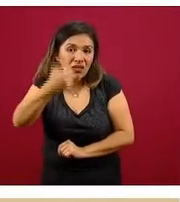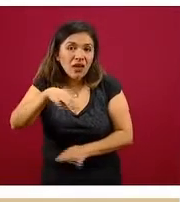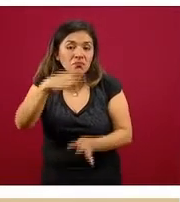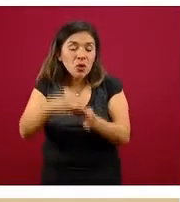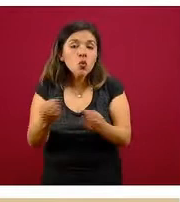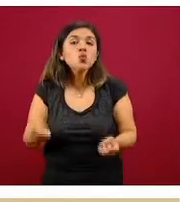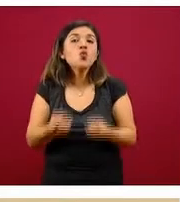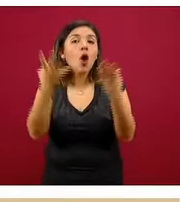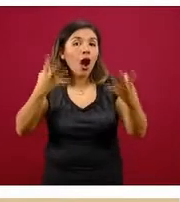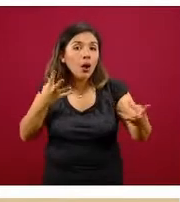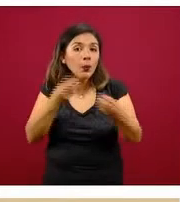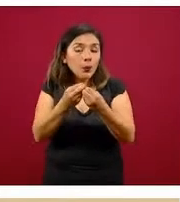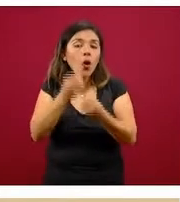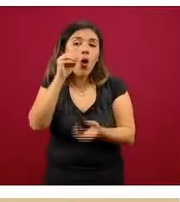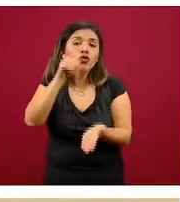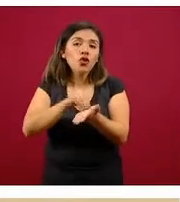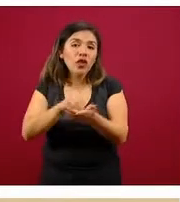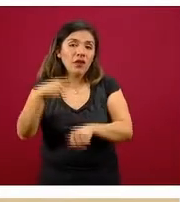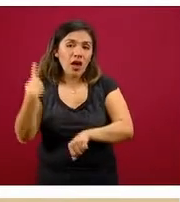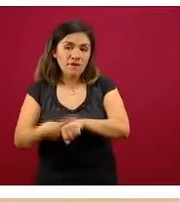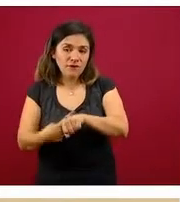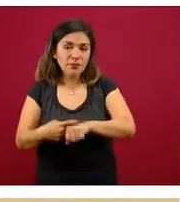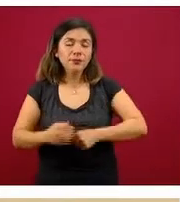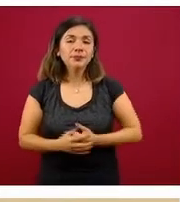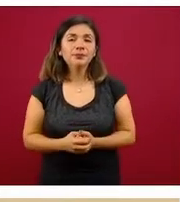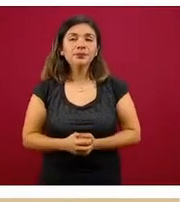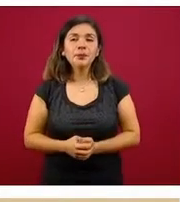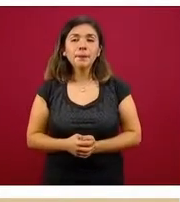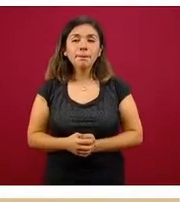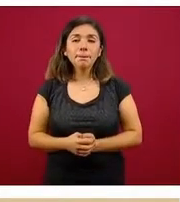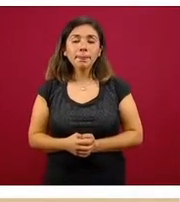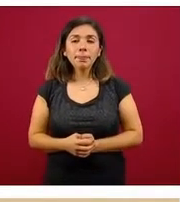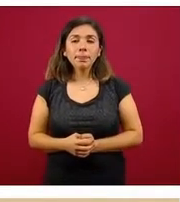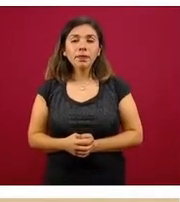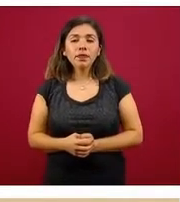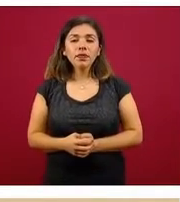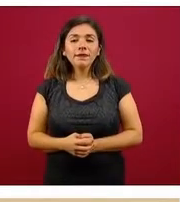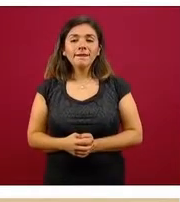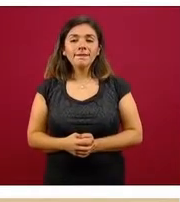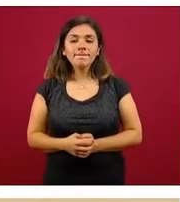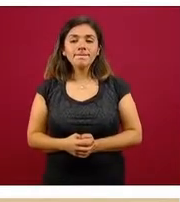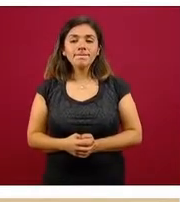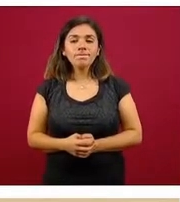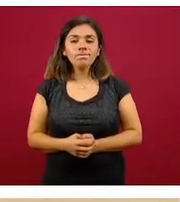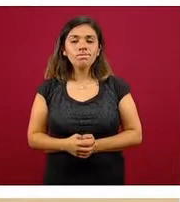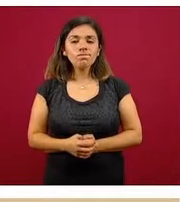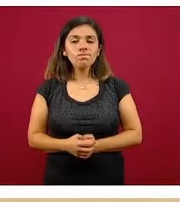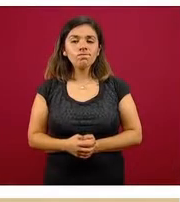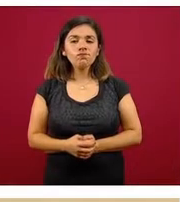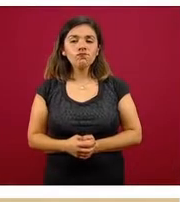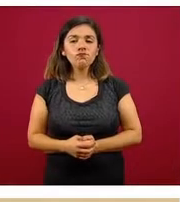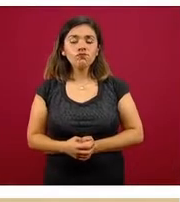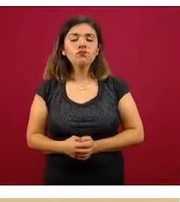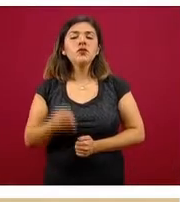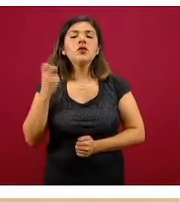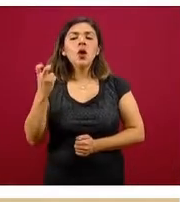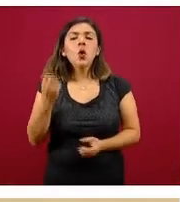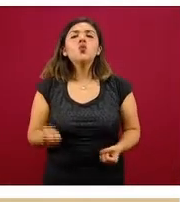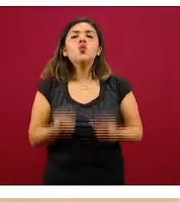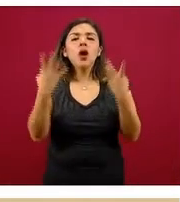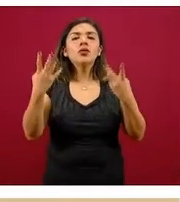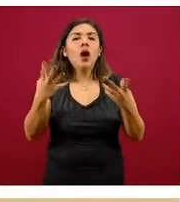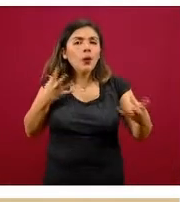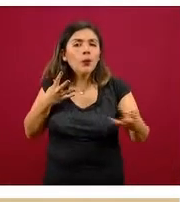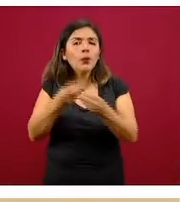tanto acumulados como los activos. Veamos la siguiente diapositiva, es la carga acumulada de casos